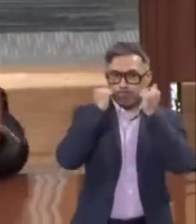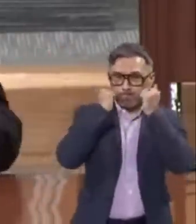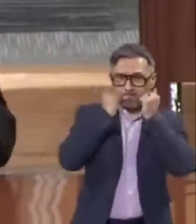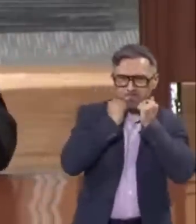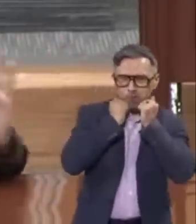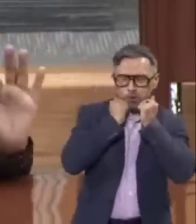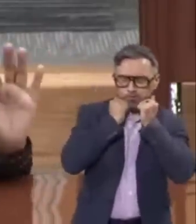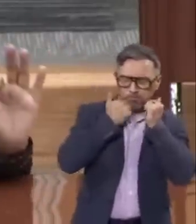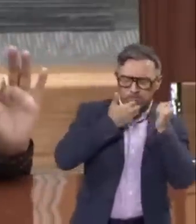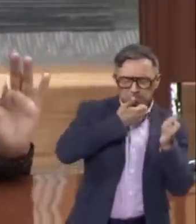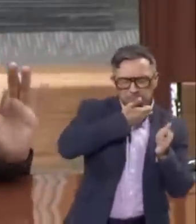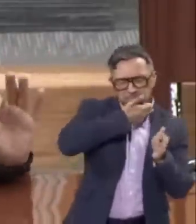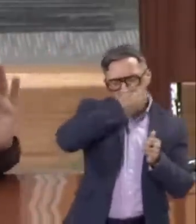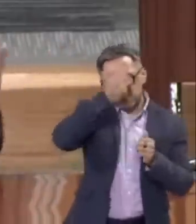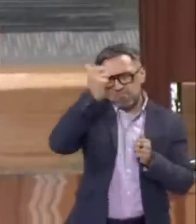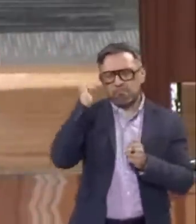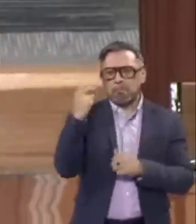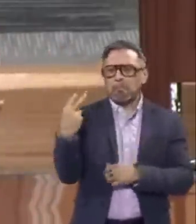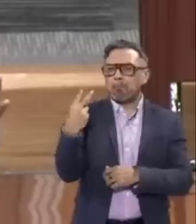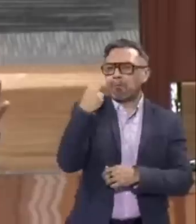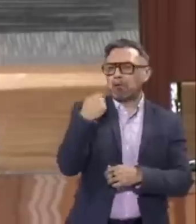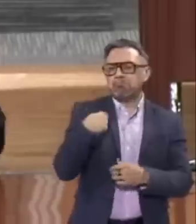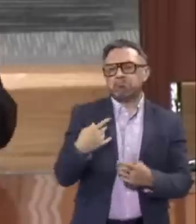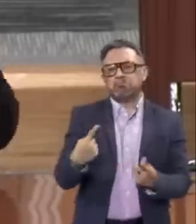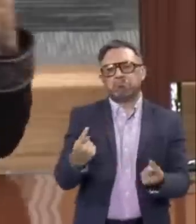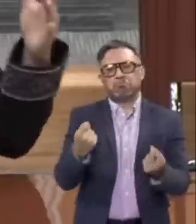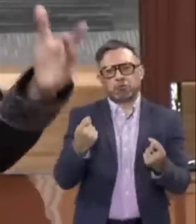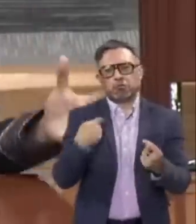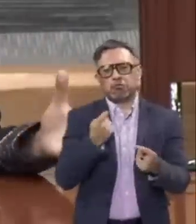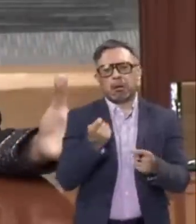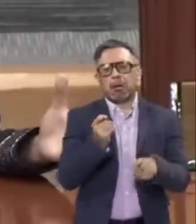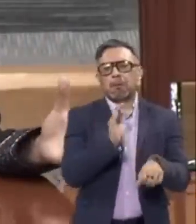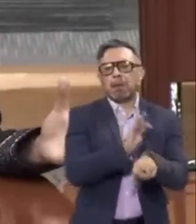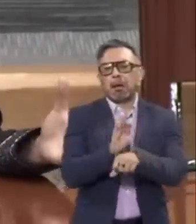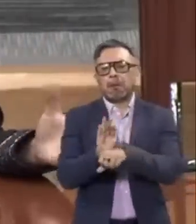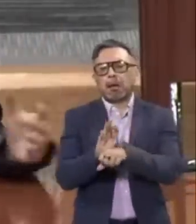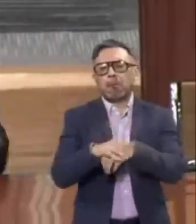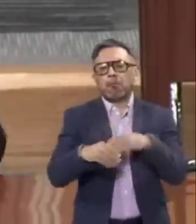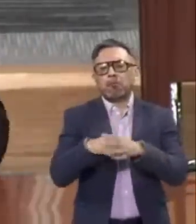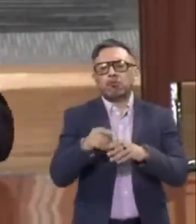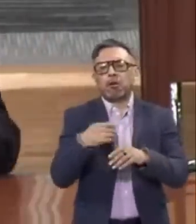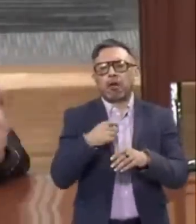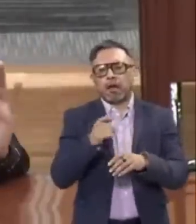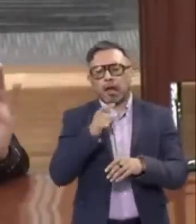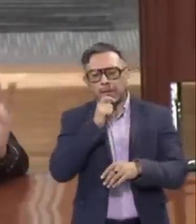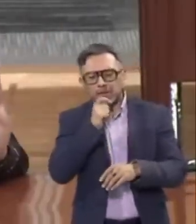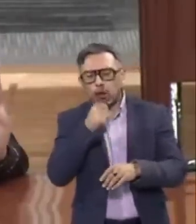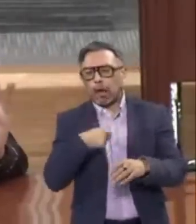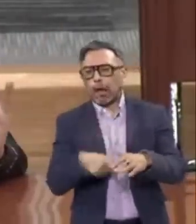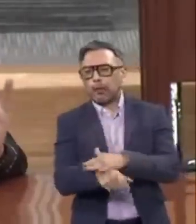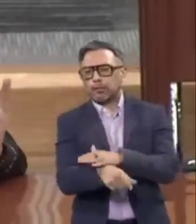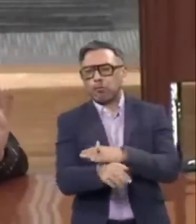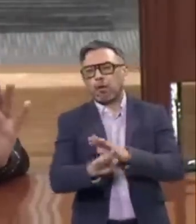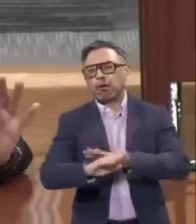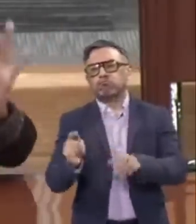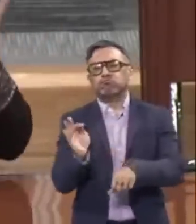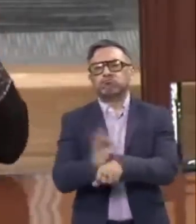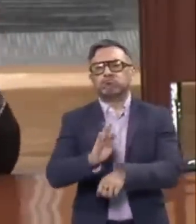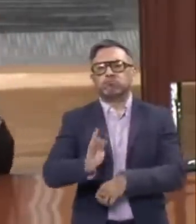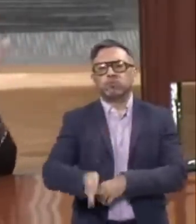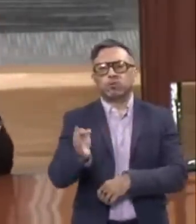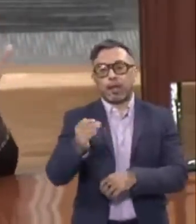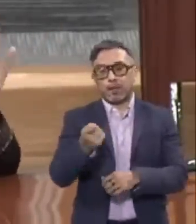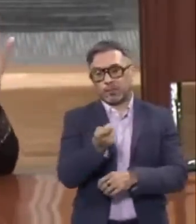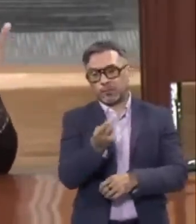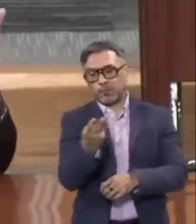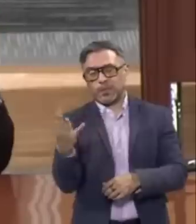completo, dejó de ser imparcial y se volvió en el árbitro vendido. Buscaron obstruir la participación de